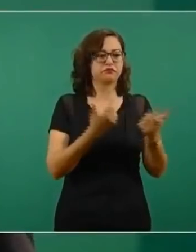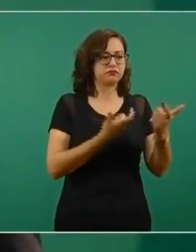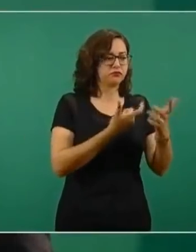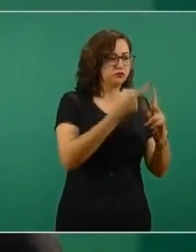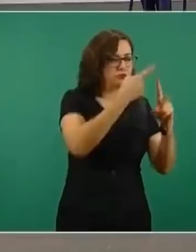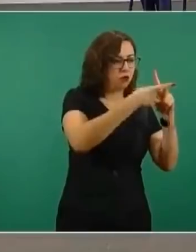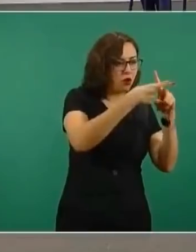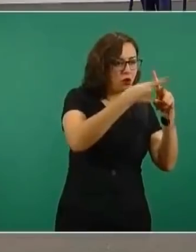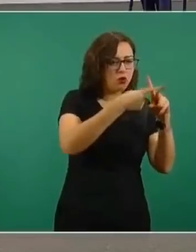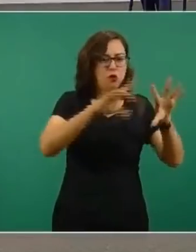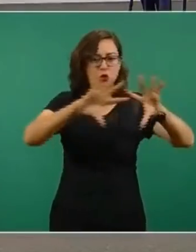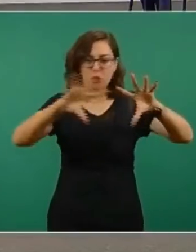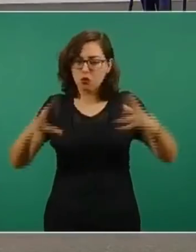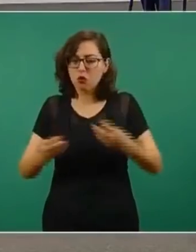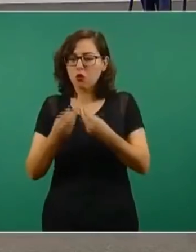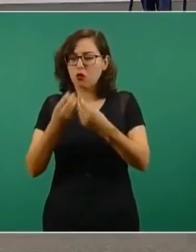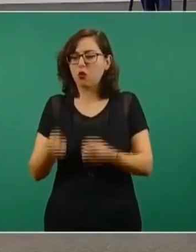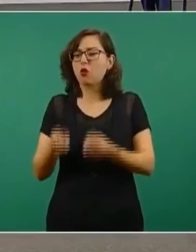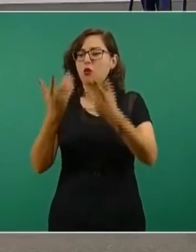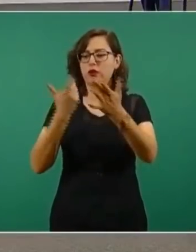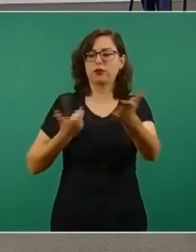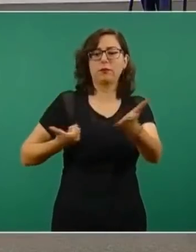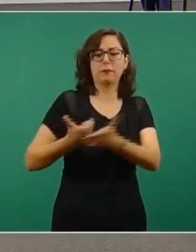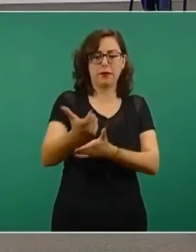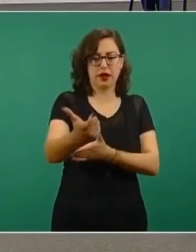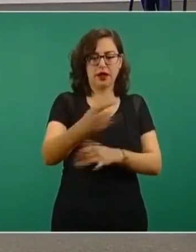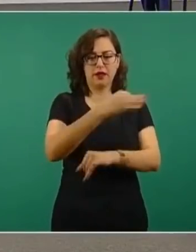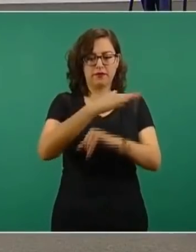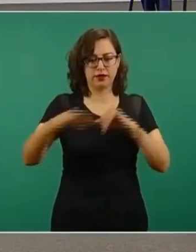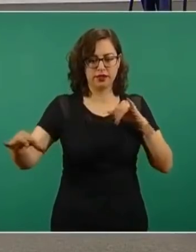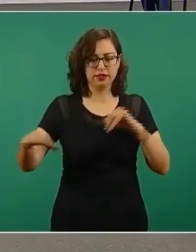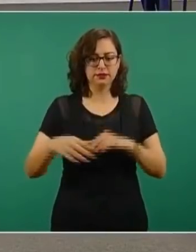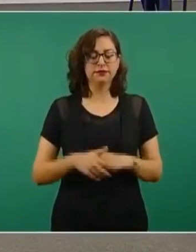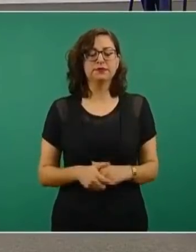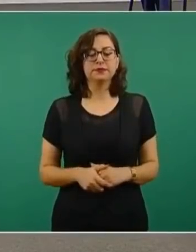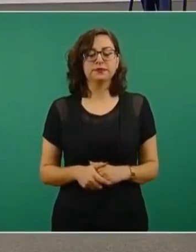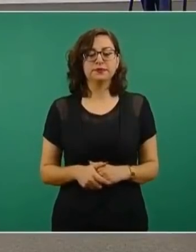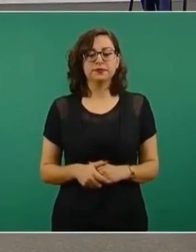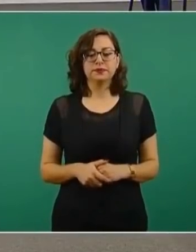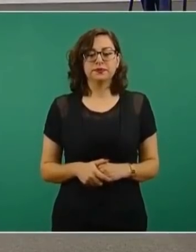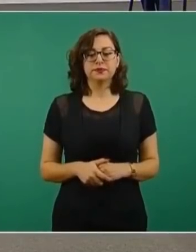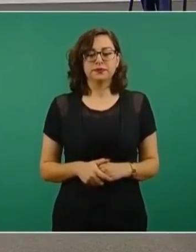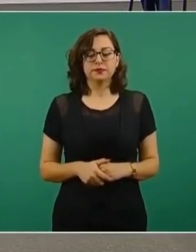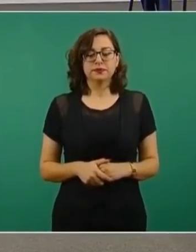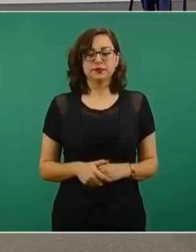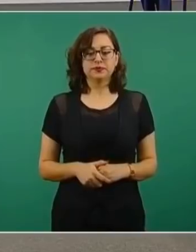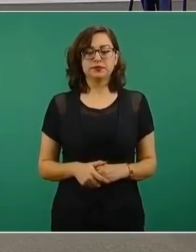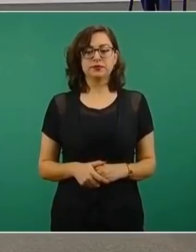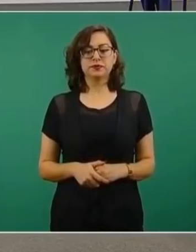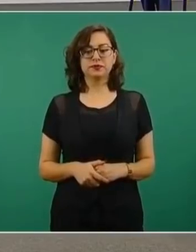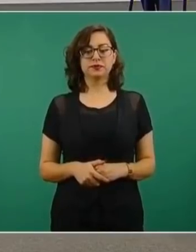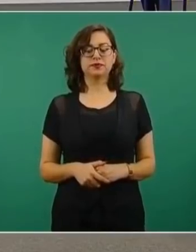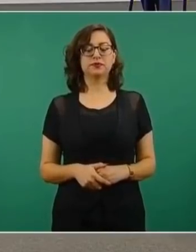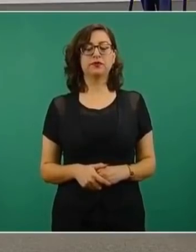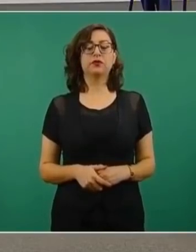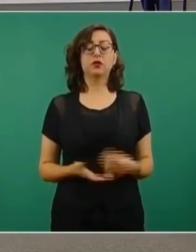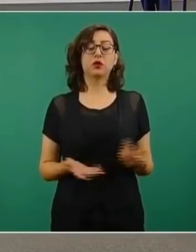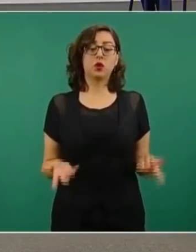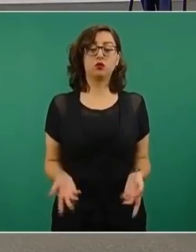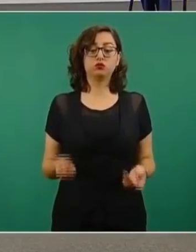hace una conjetura de esa naturaleza. Cualquier suministrador que participe hoy en día en el